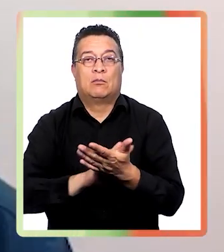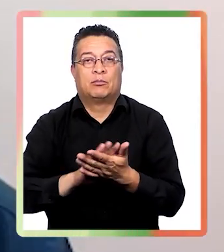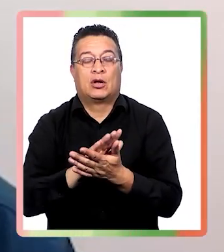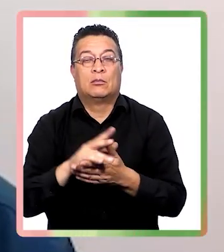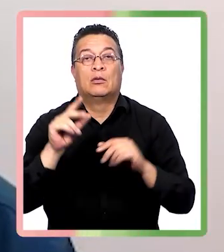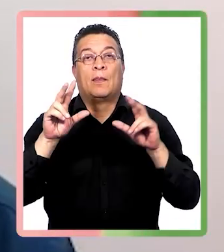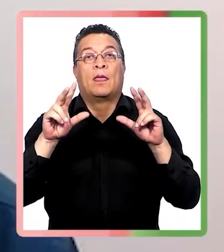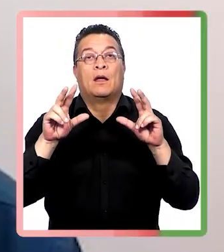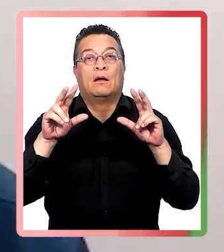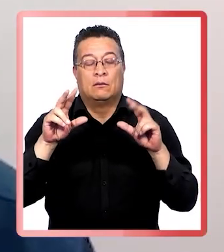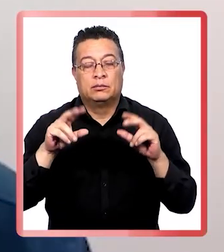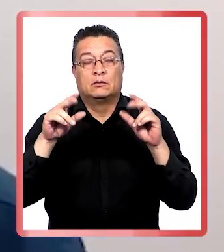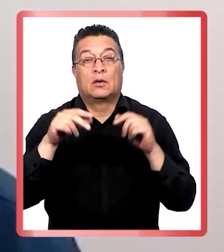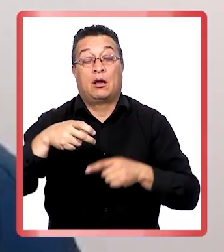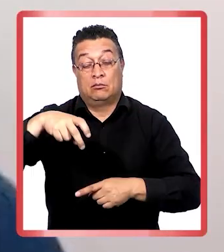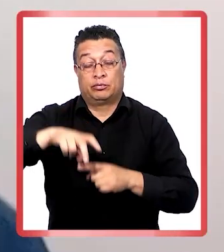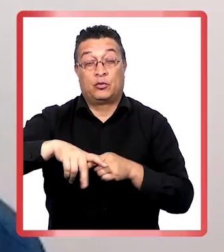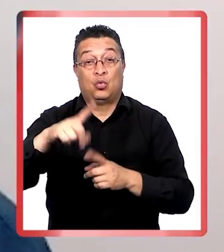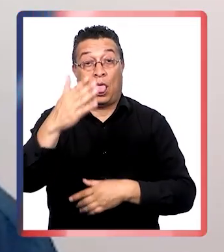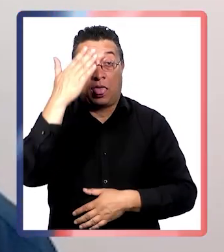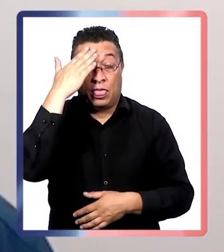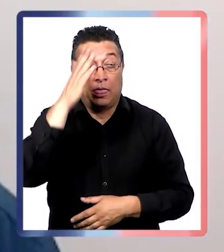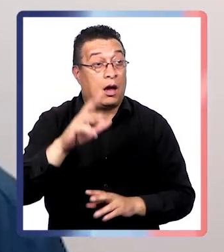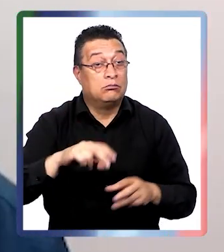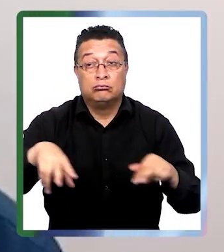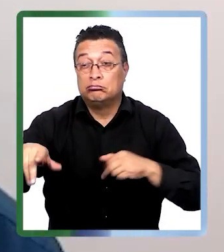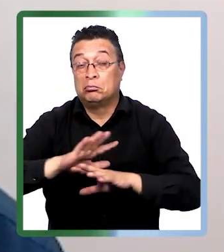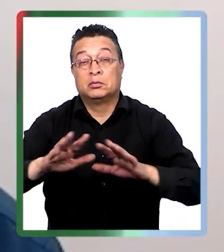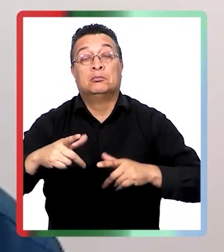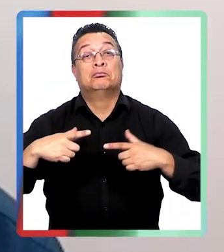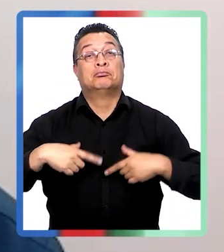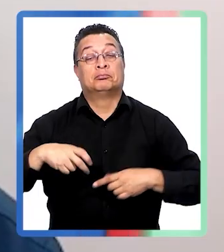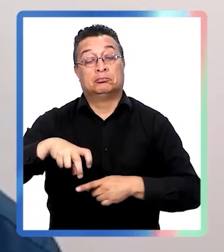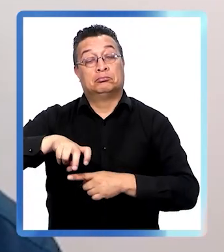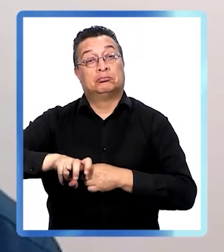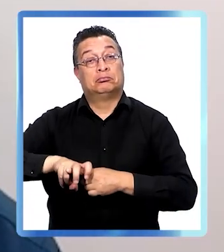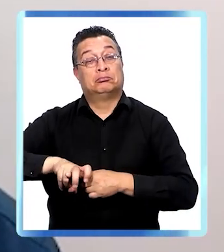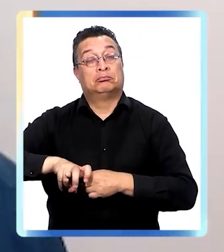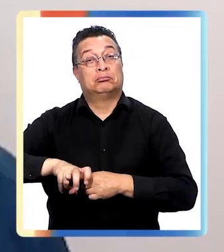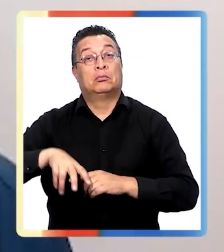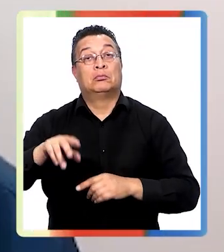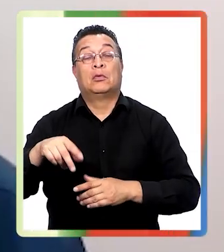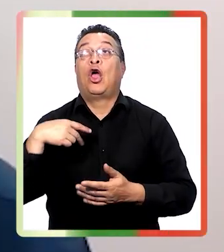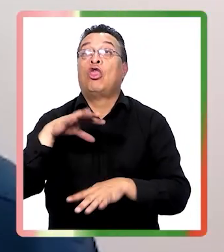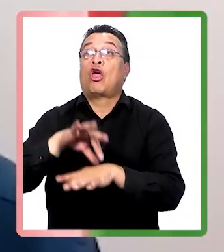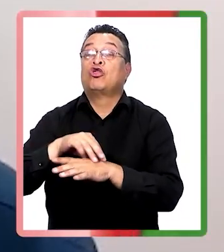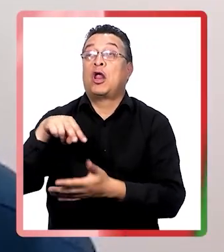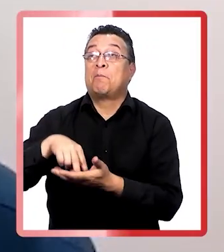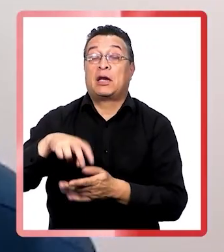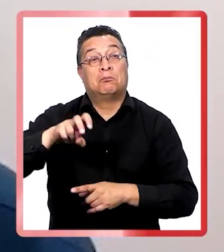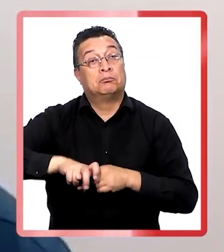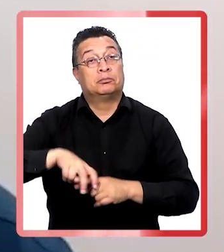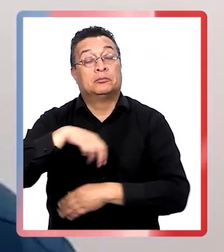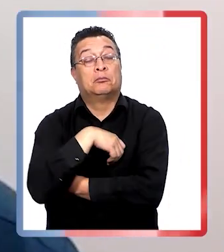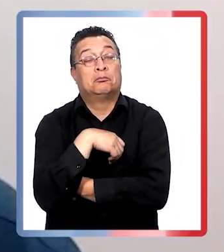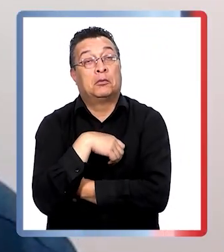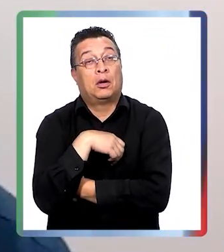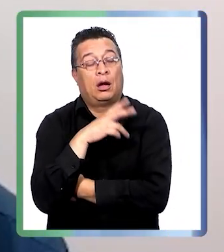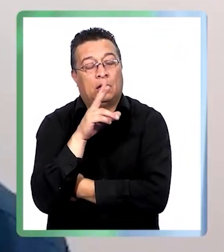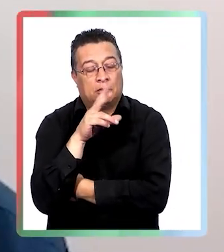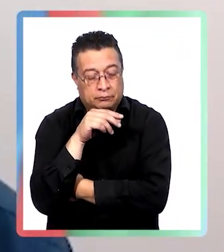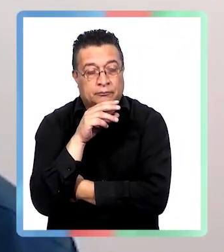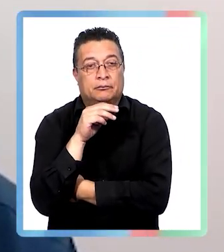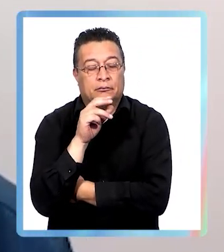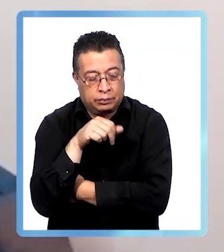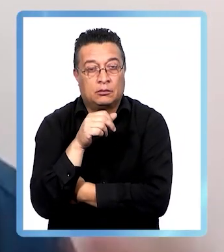ejemplo, a ver, pestañear, si nos sentamos durante el día, o por ejemplo, una sala espera al doctor y ya estamos